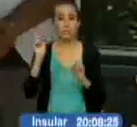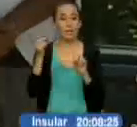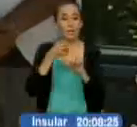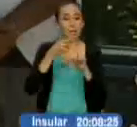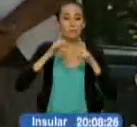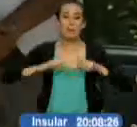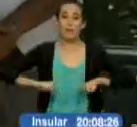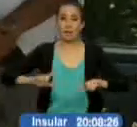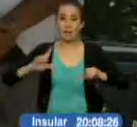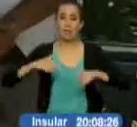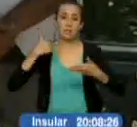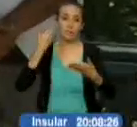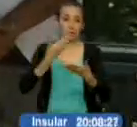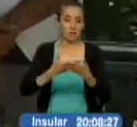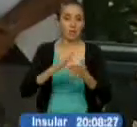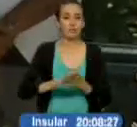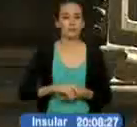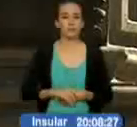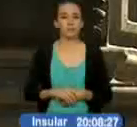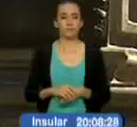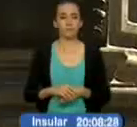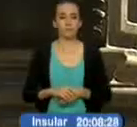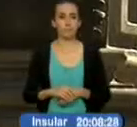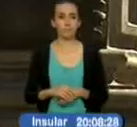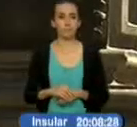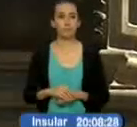fue el presidente de la República, Lenín Moreno.